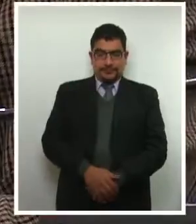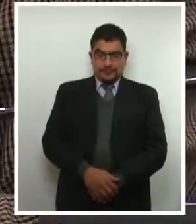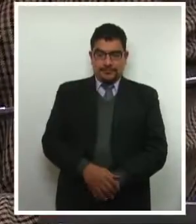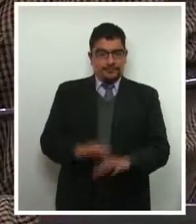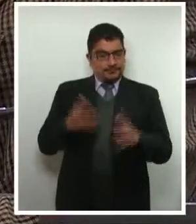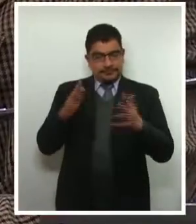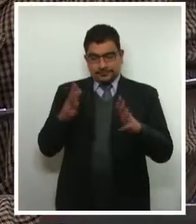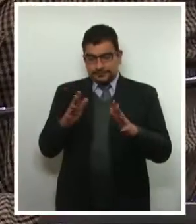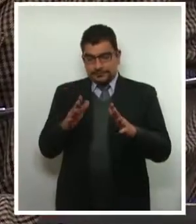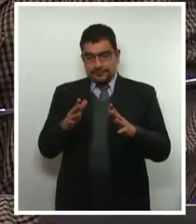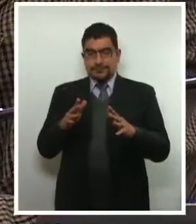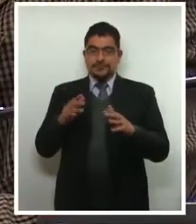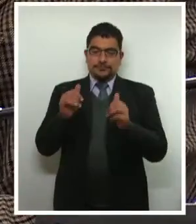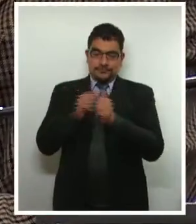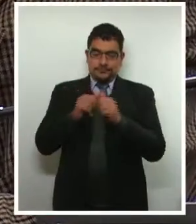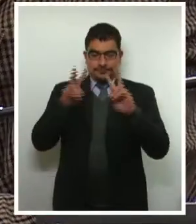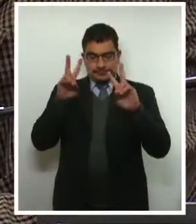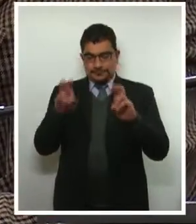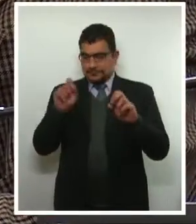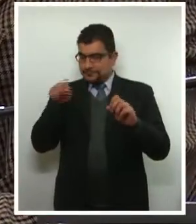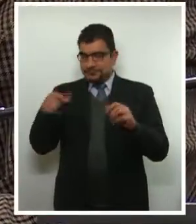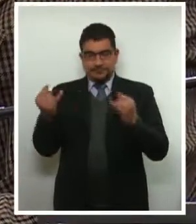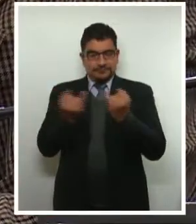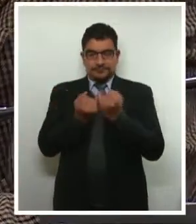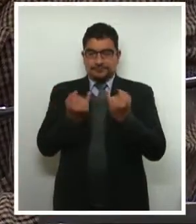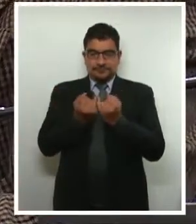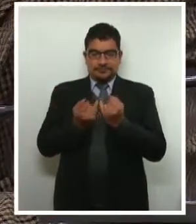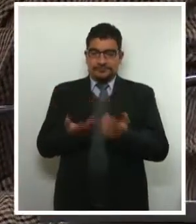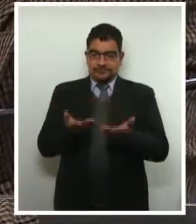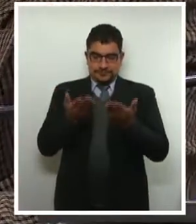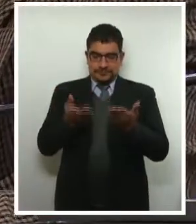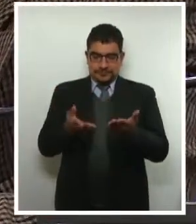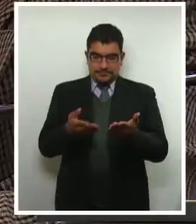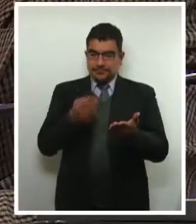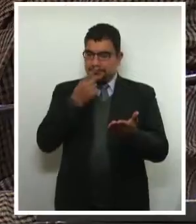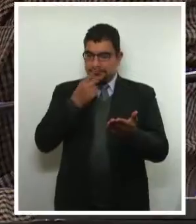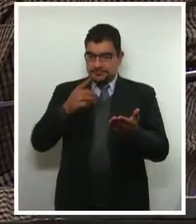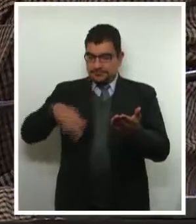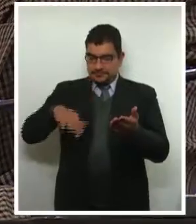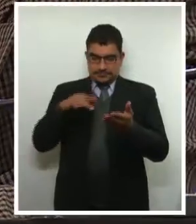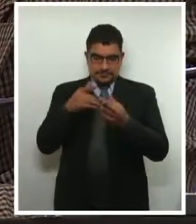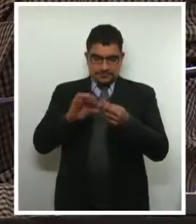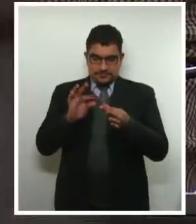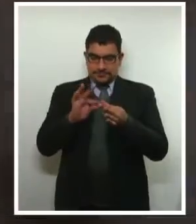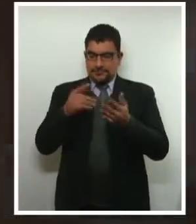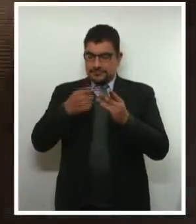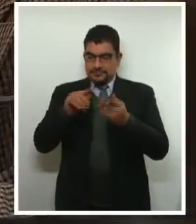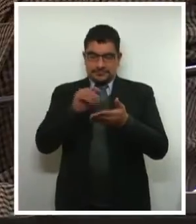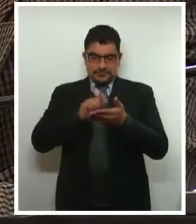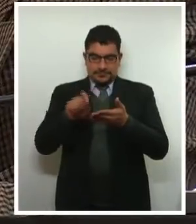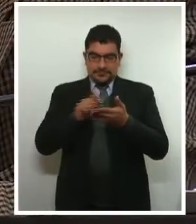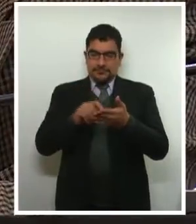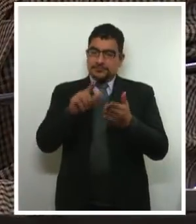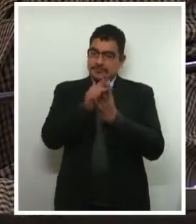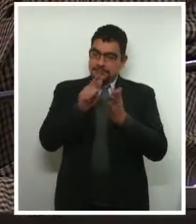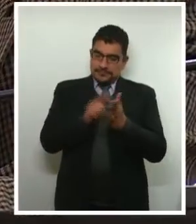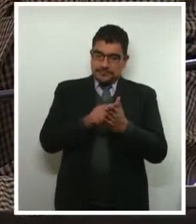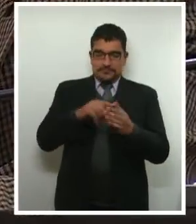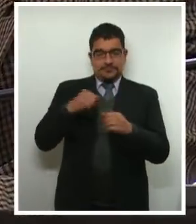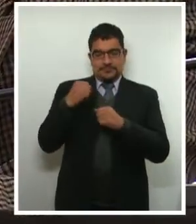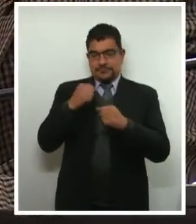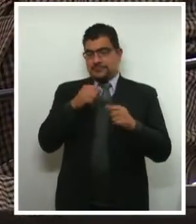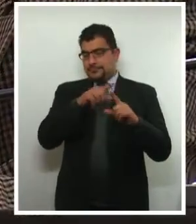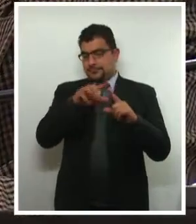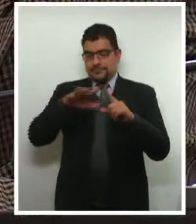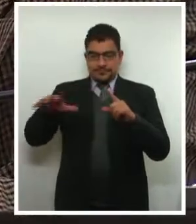más o menos tiene que ver con el mismo tema. Se dice al principio, las leyes del Poder Judicial